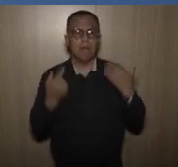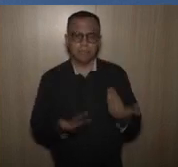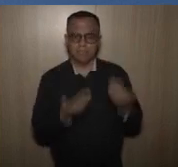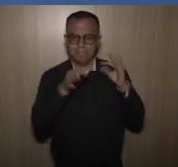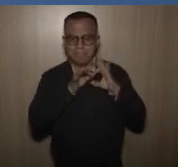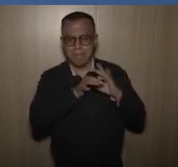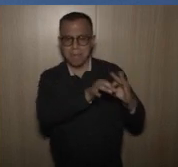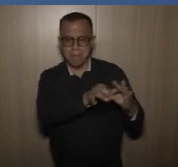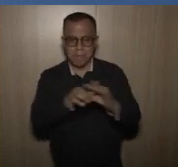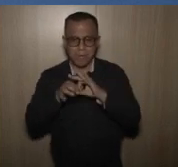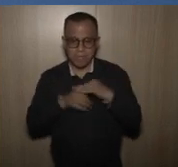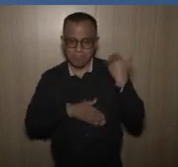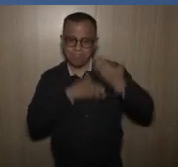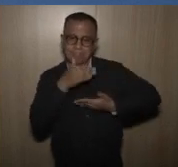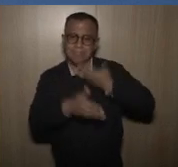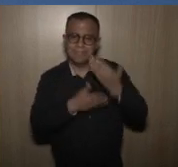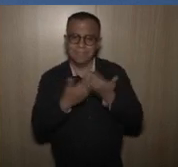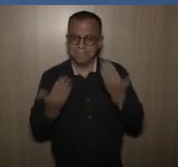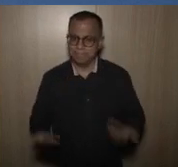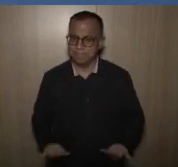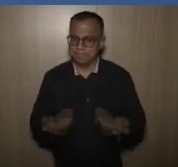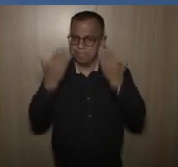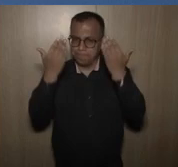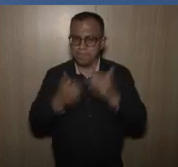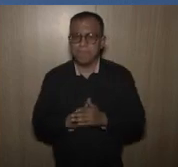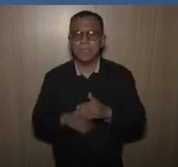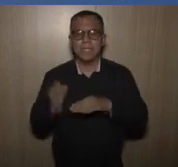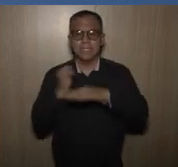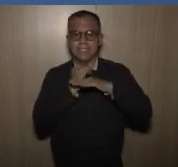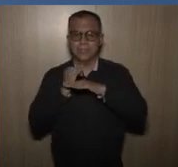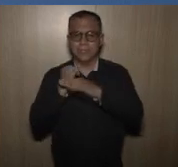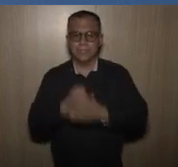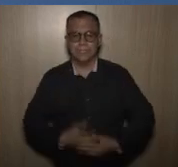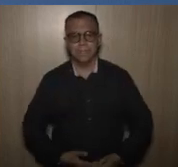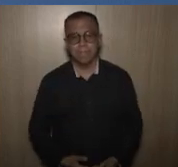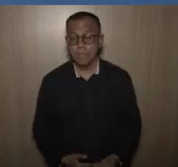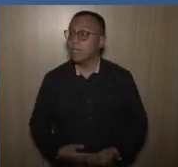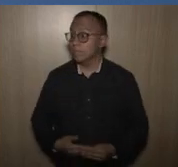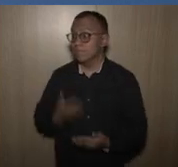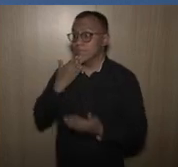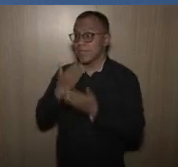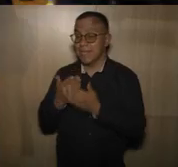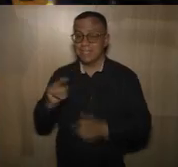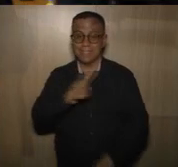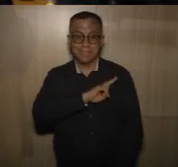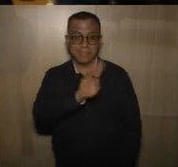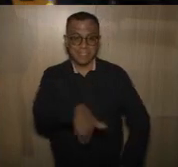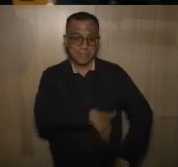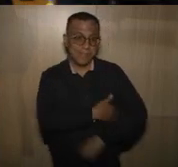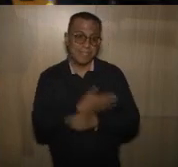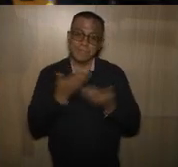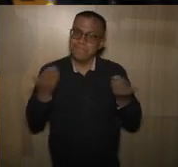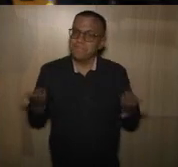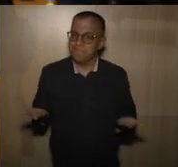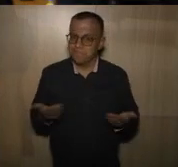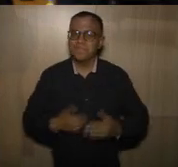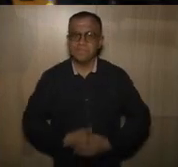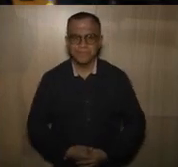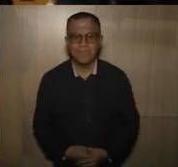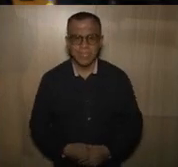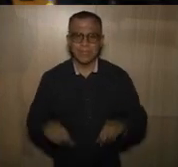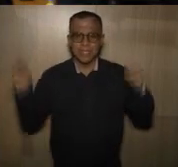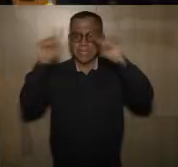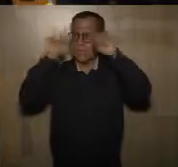en beneficio del trámite y redundarán en beneficio de las instituciones. Gracias, viceministro. Bueno, ya tenemos el marco